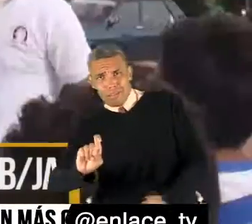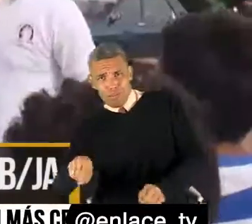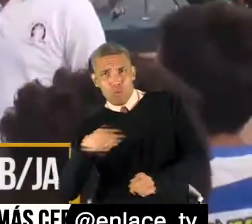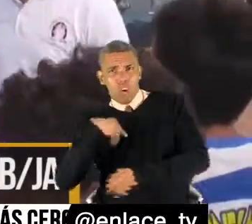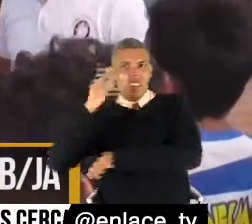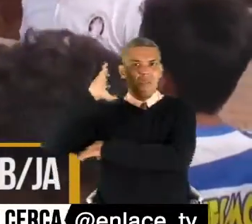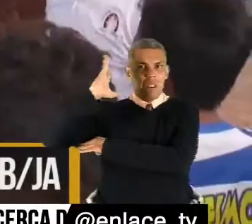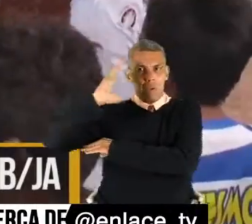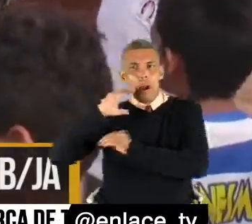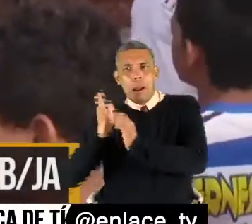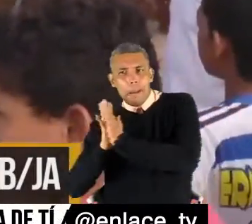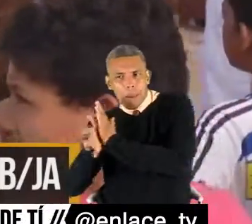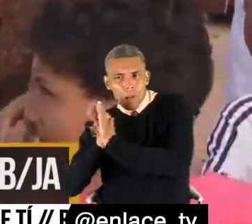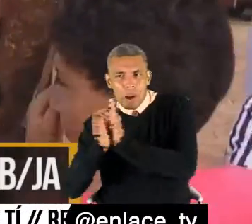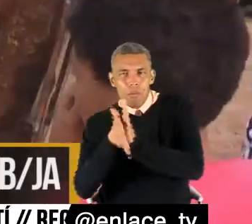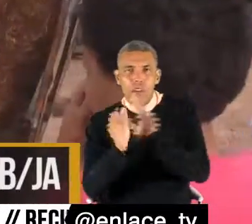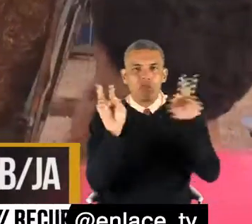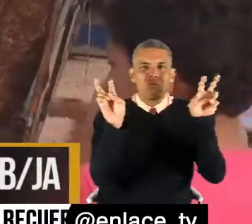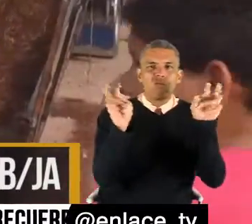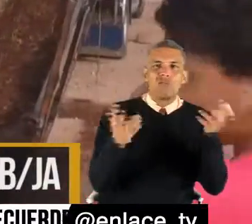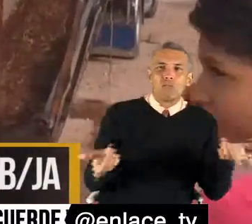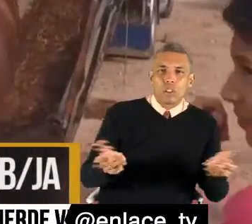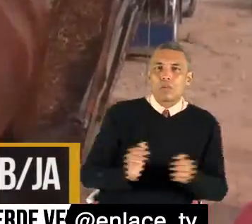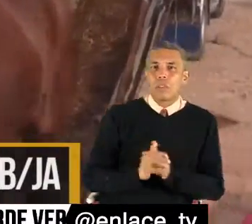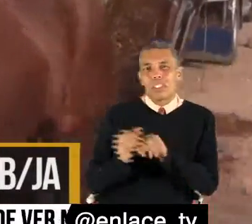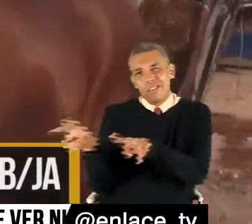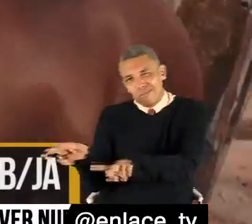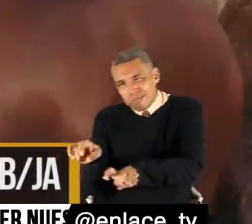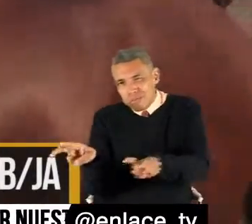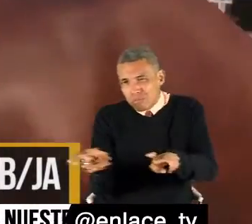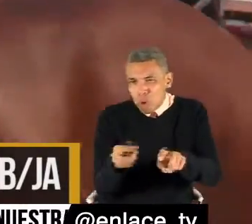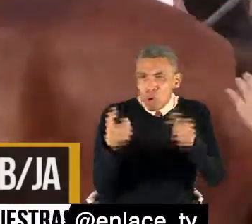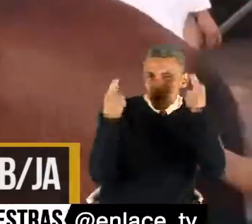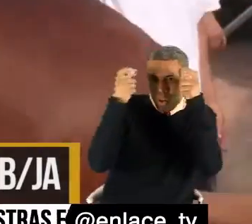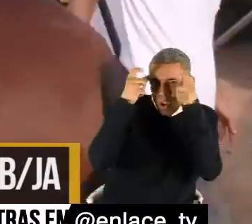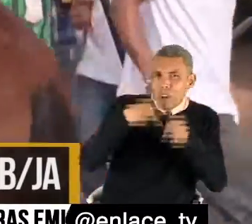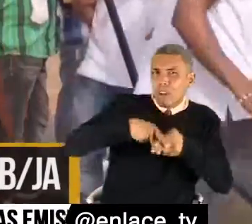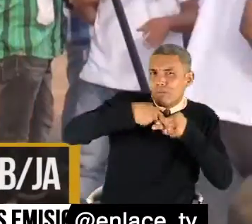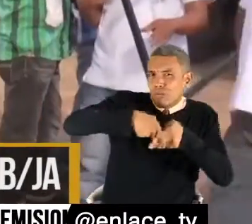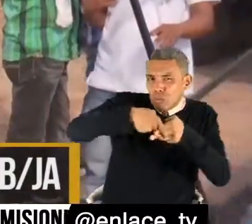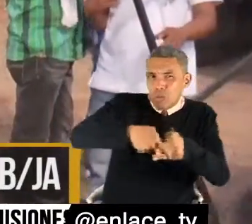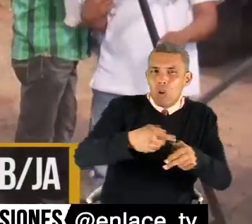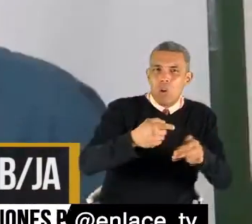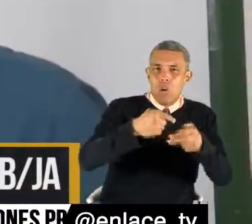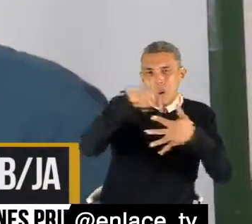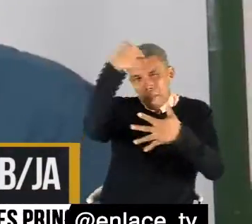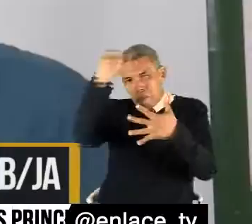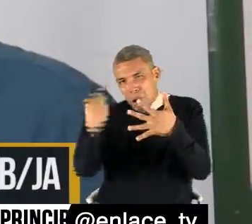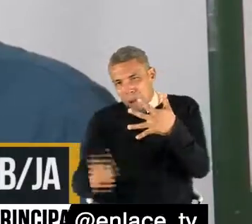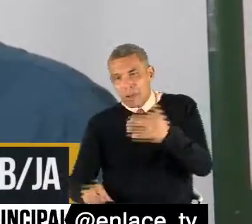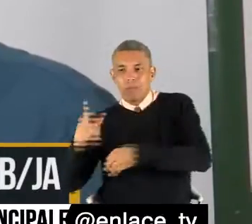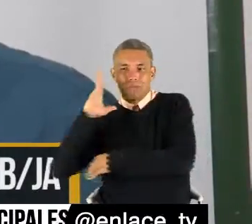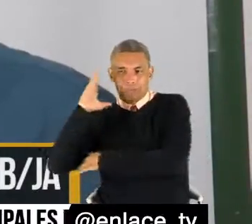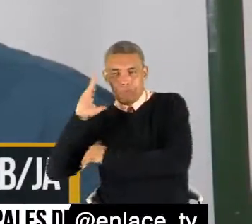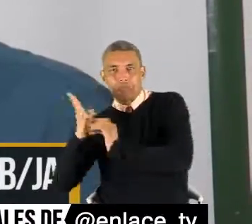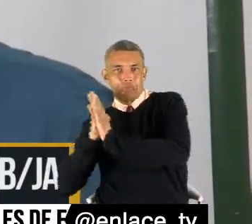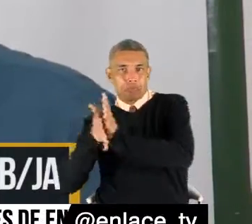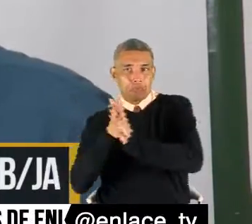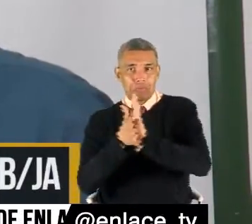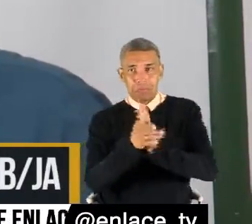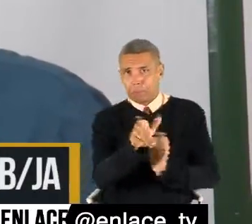y seminarios relacionados con todos los renglones productivos del área rural de Barranca Bermeja. Un evento